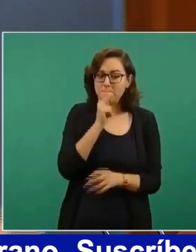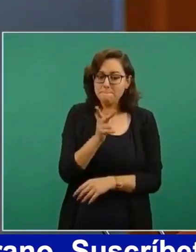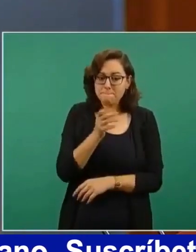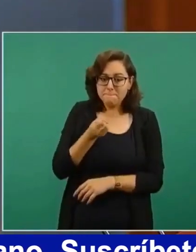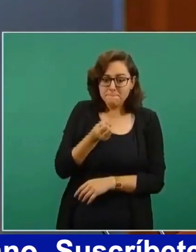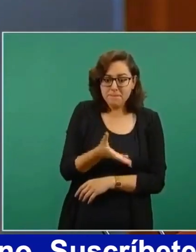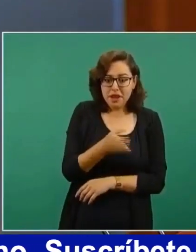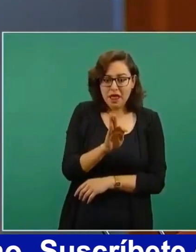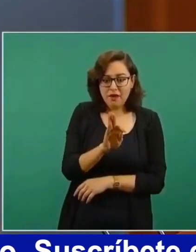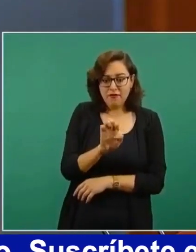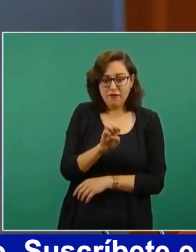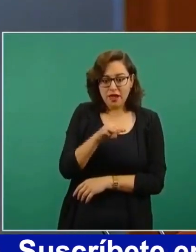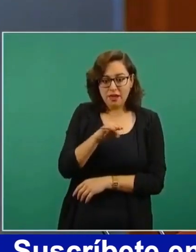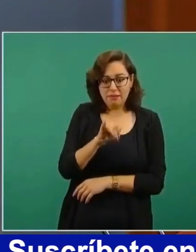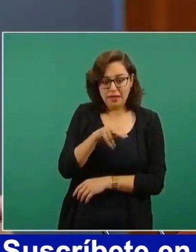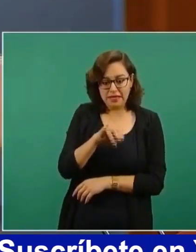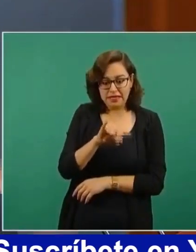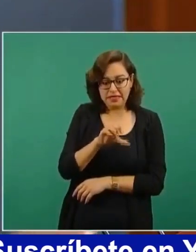Ahora,